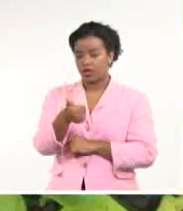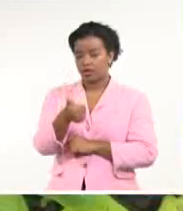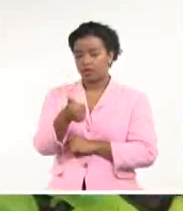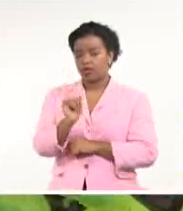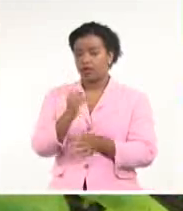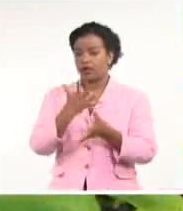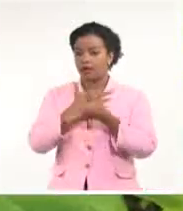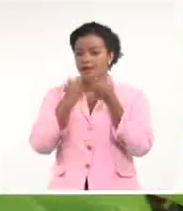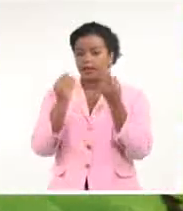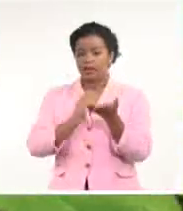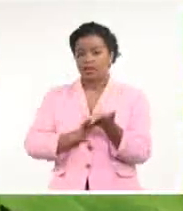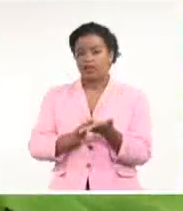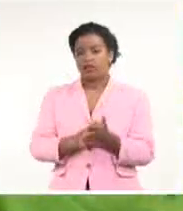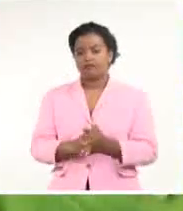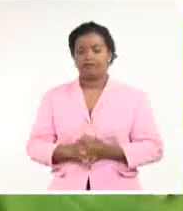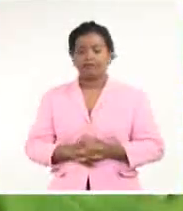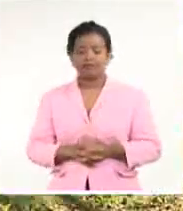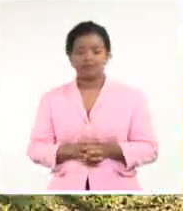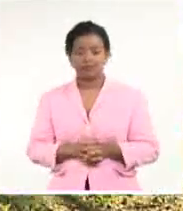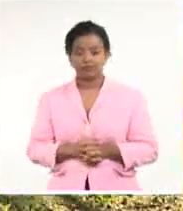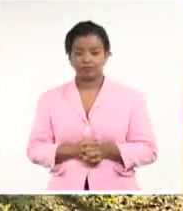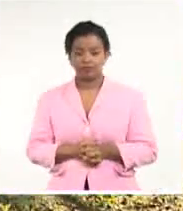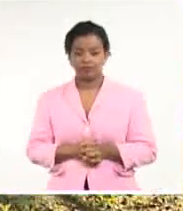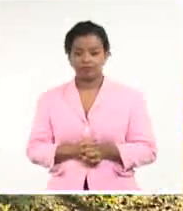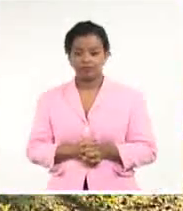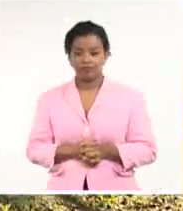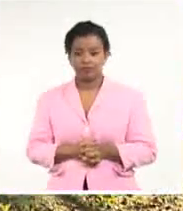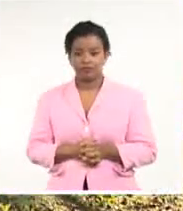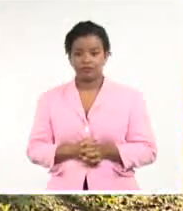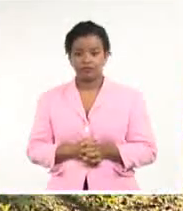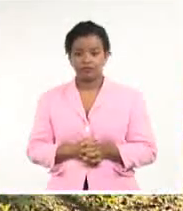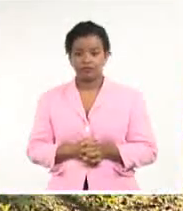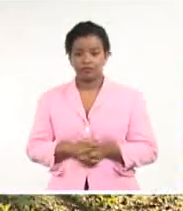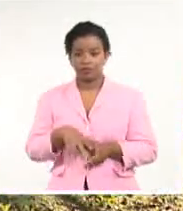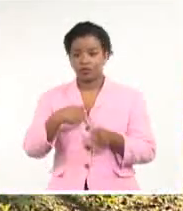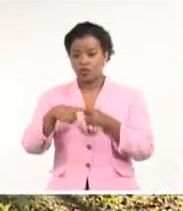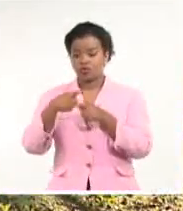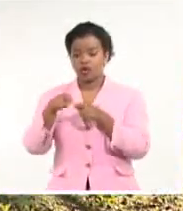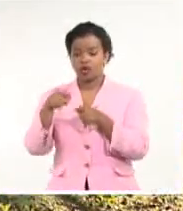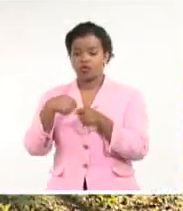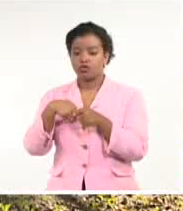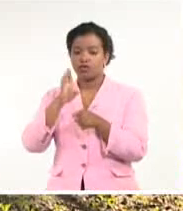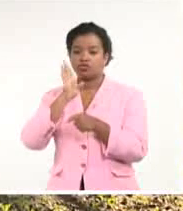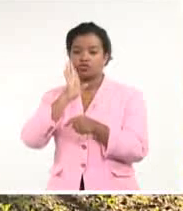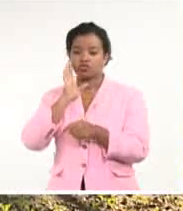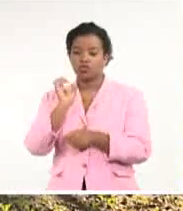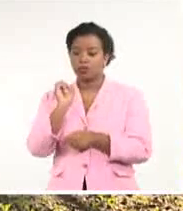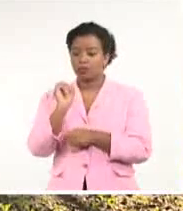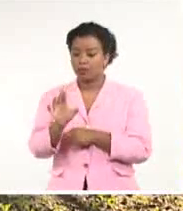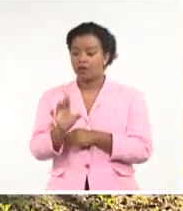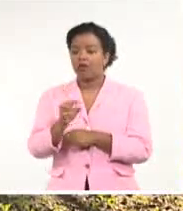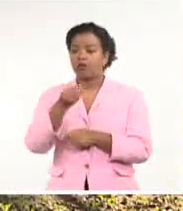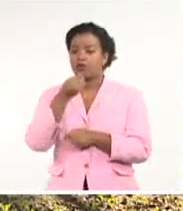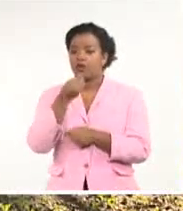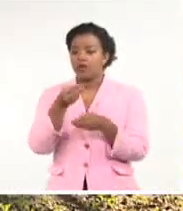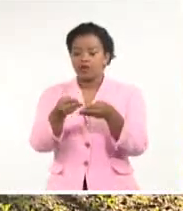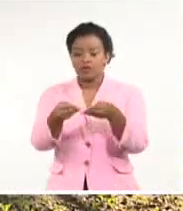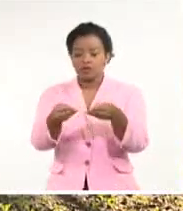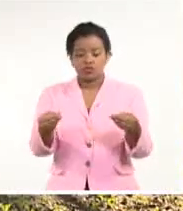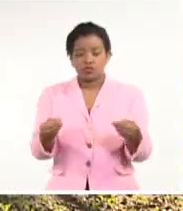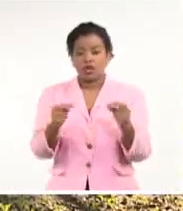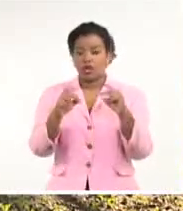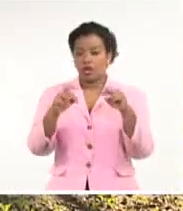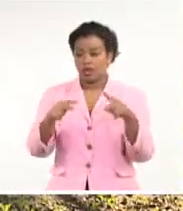desperdicios. Yo realmente todos mis desechos los vuelvo a llevar al suelo. Los paso por un